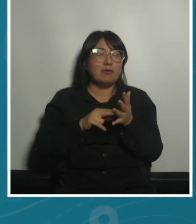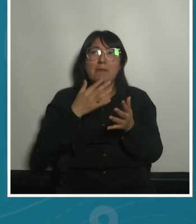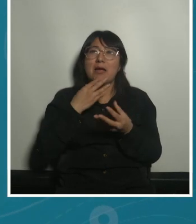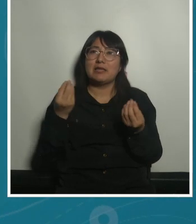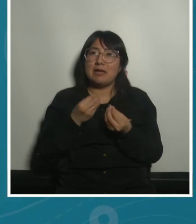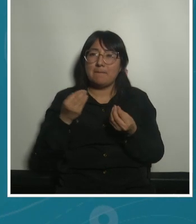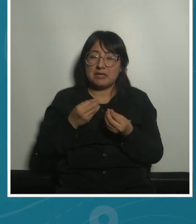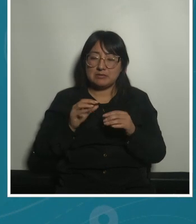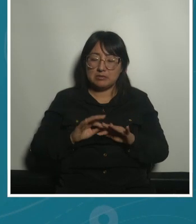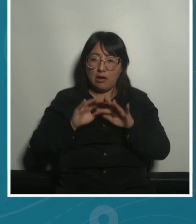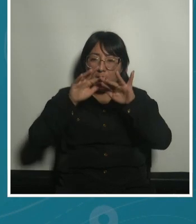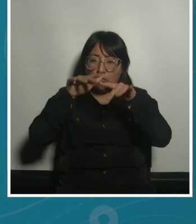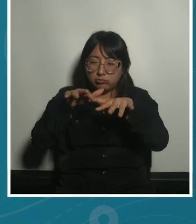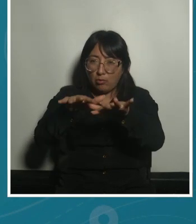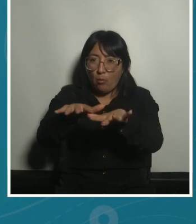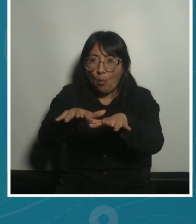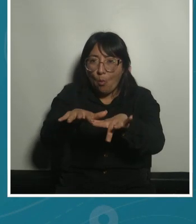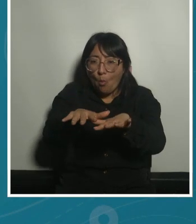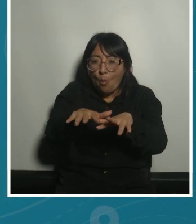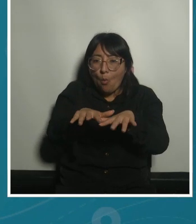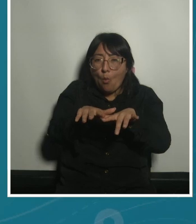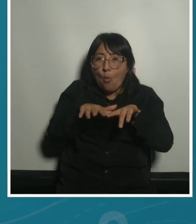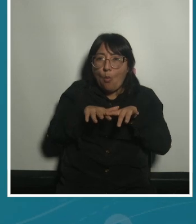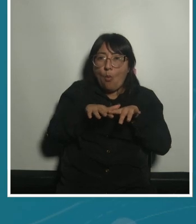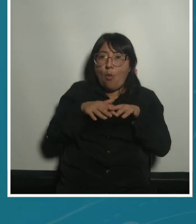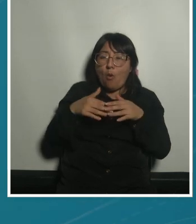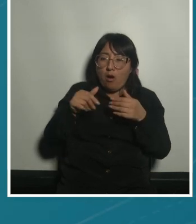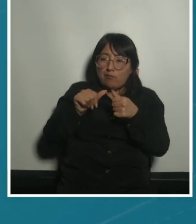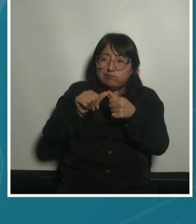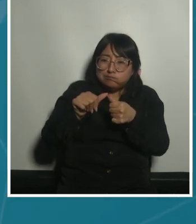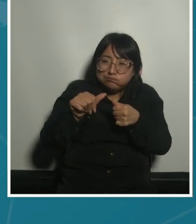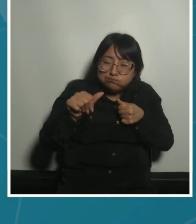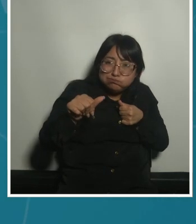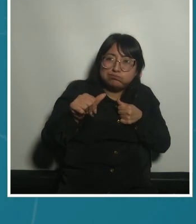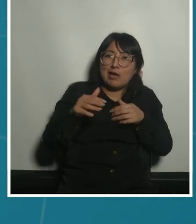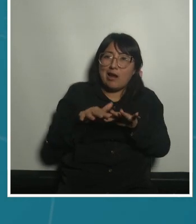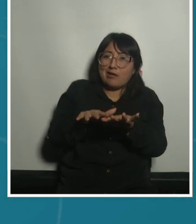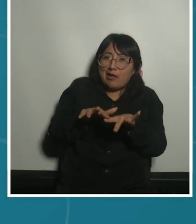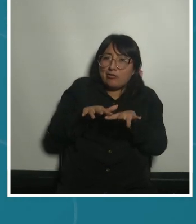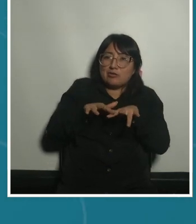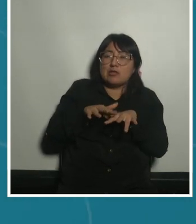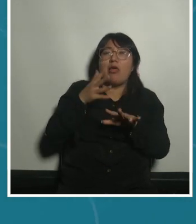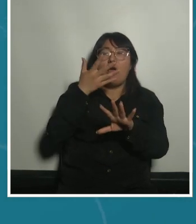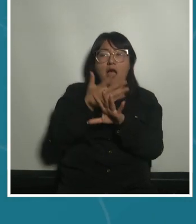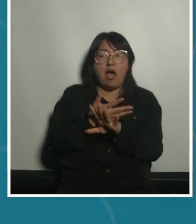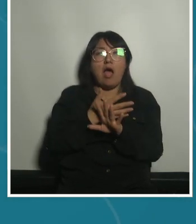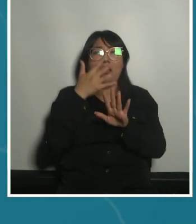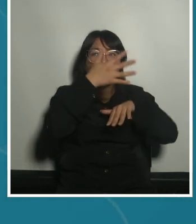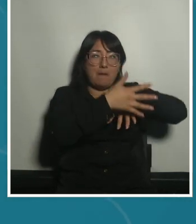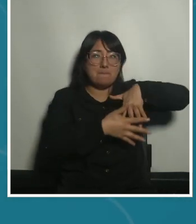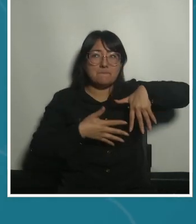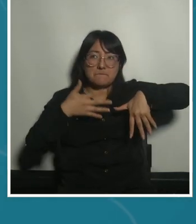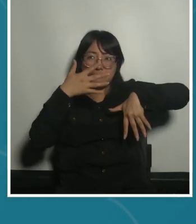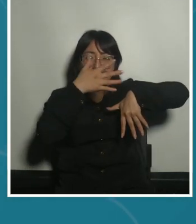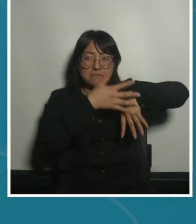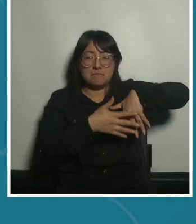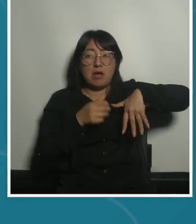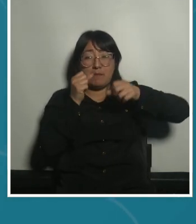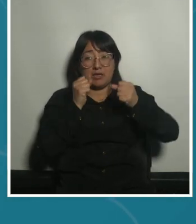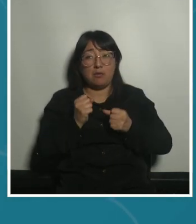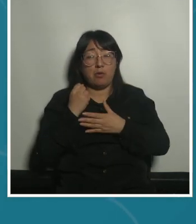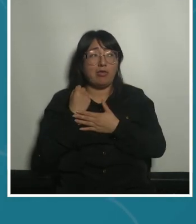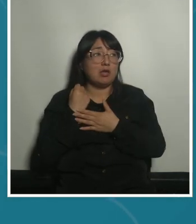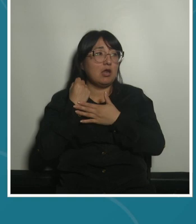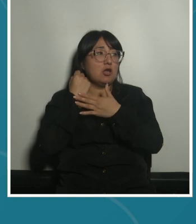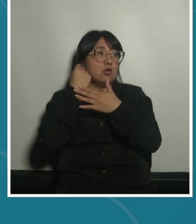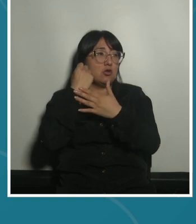de 1 metro por año, aquí algunas de estas pruebas. Hay mapas para estas playas que pueden también servir para